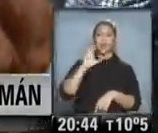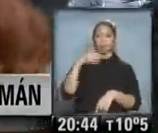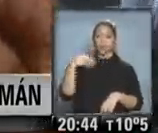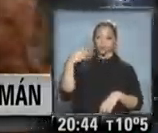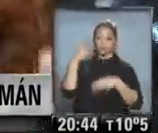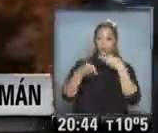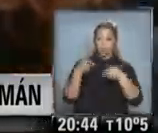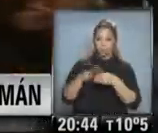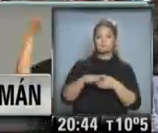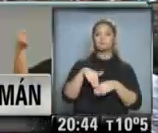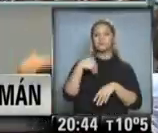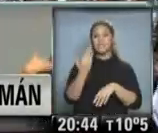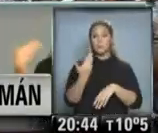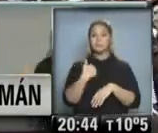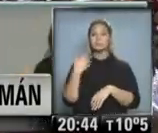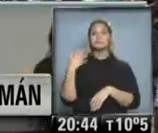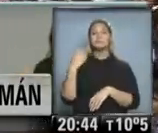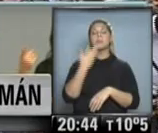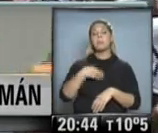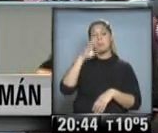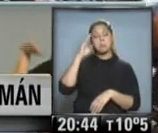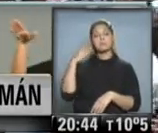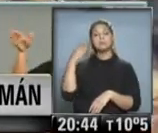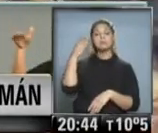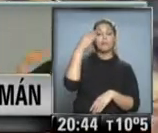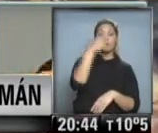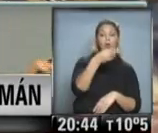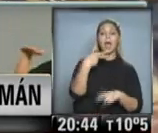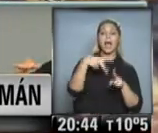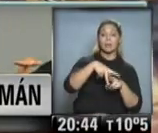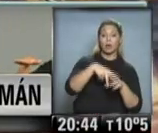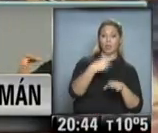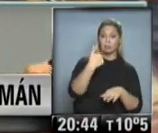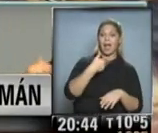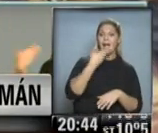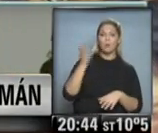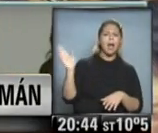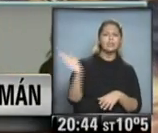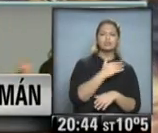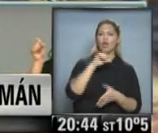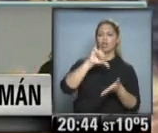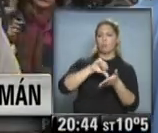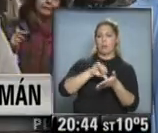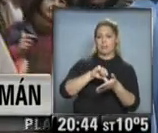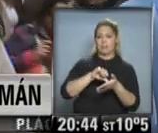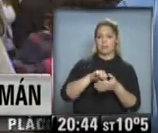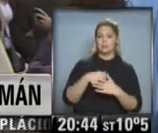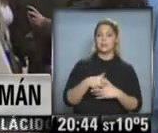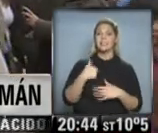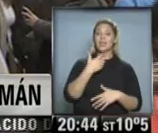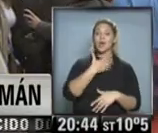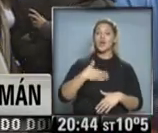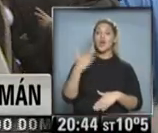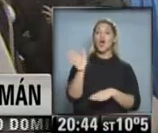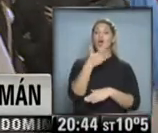NOA. Más tarde, la mandataria se trasladó hacia el hipódromo, desde donde habló por cadena nacional a todo el país. Embanderada con los colores